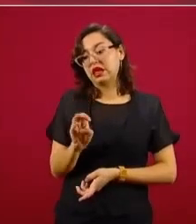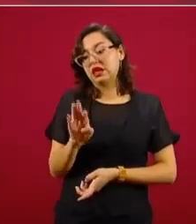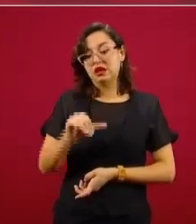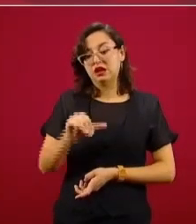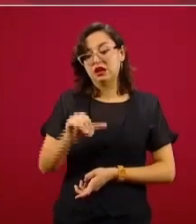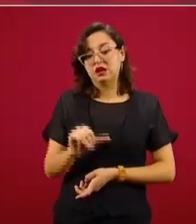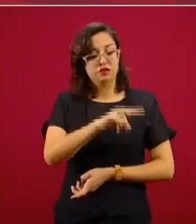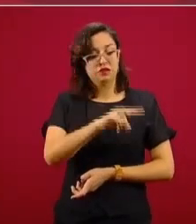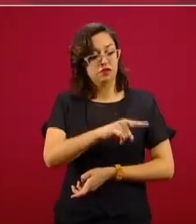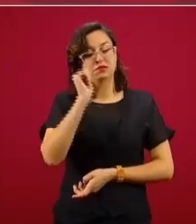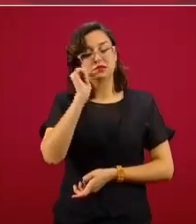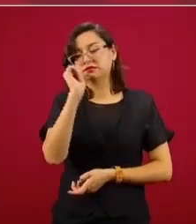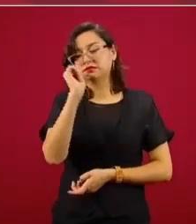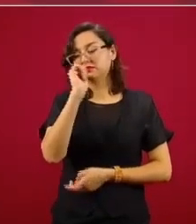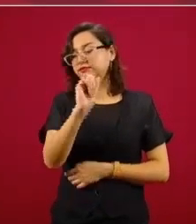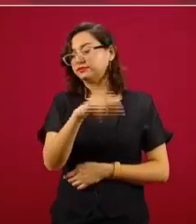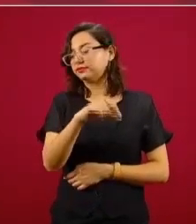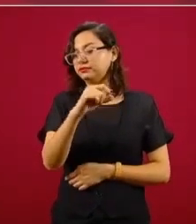y otros,